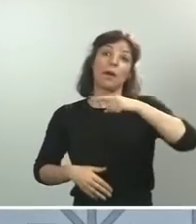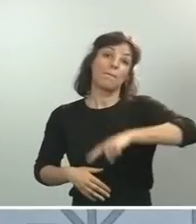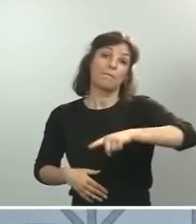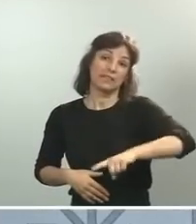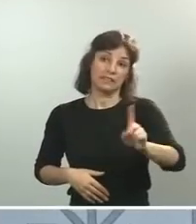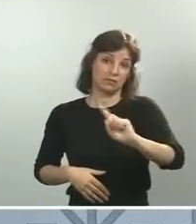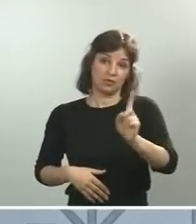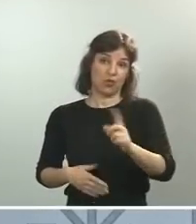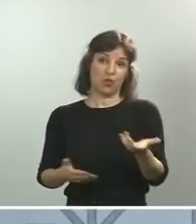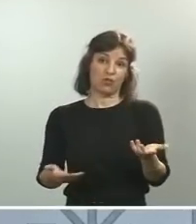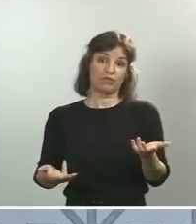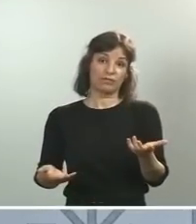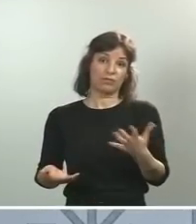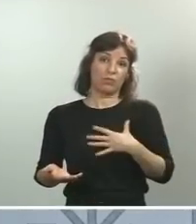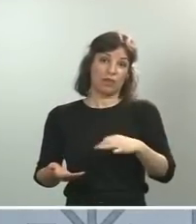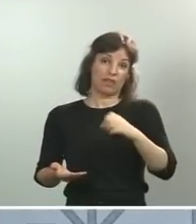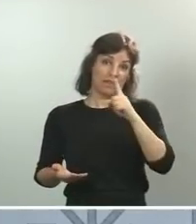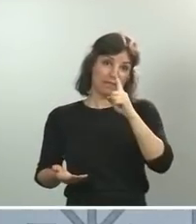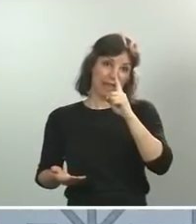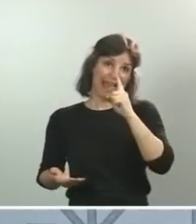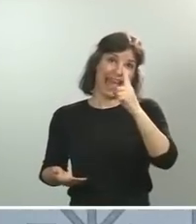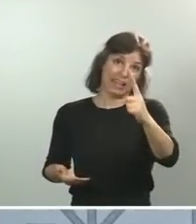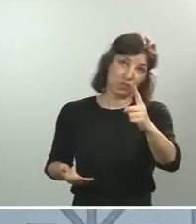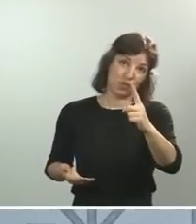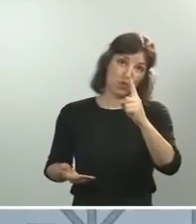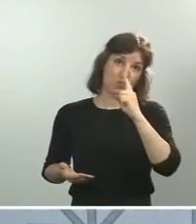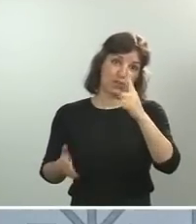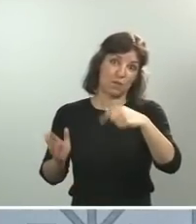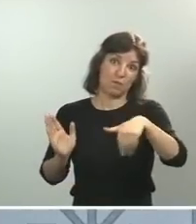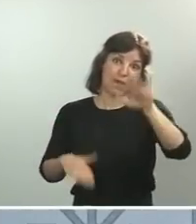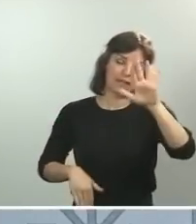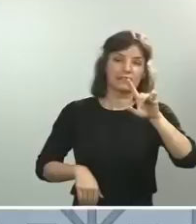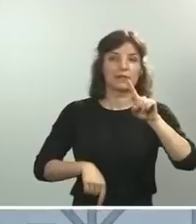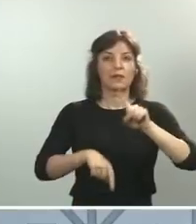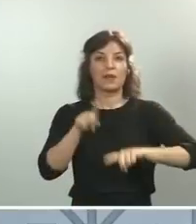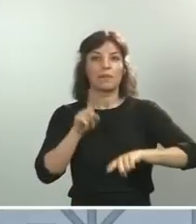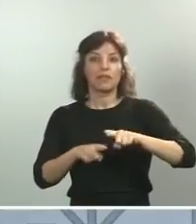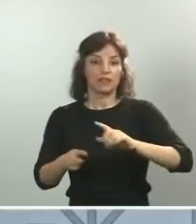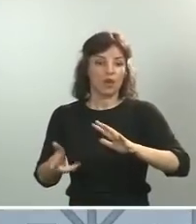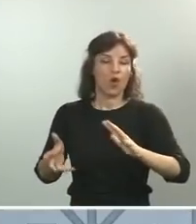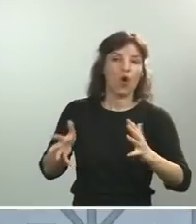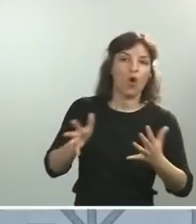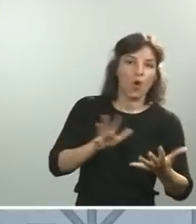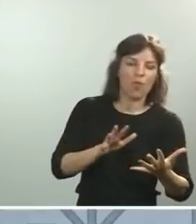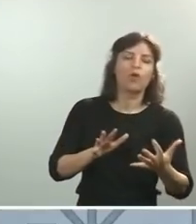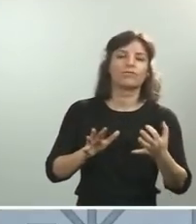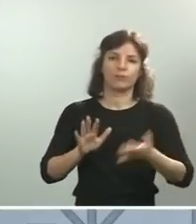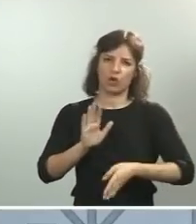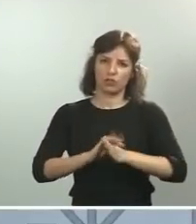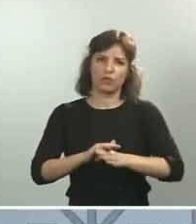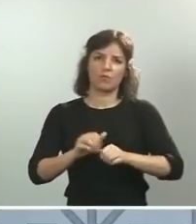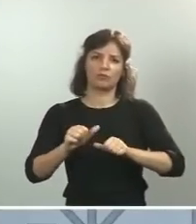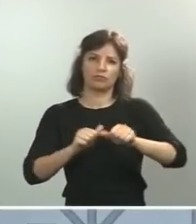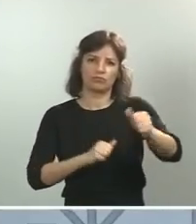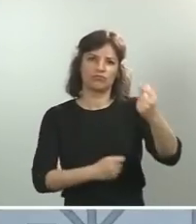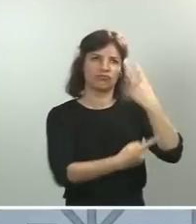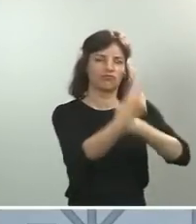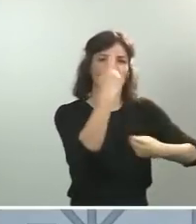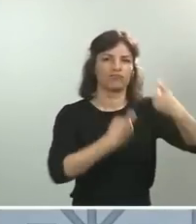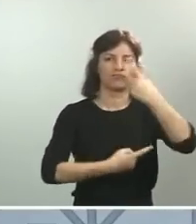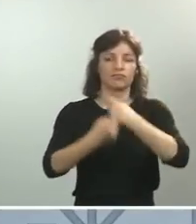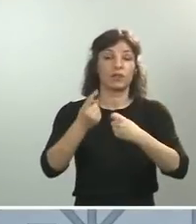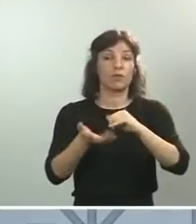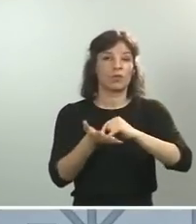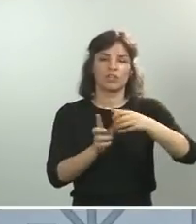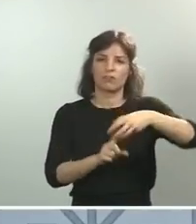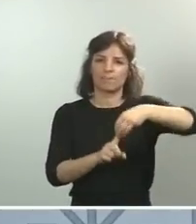sino año, digamos, año o más, dependiendo de cómo vaya. Esto es un proyecto estratégico que desemboque, entonces,